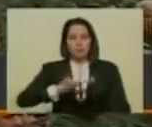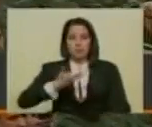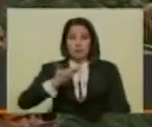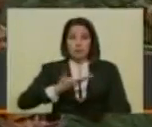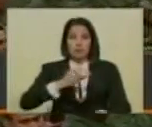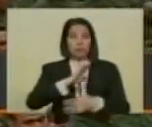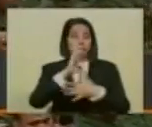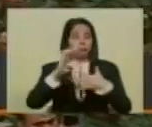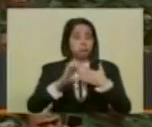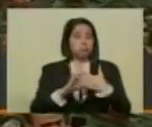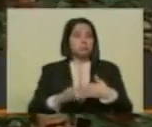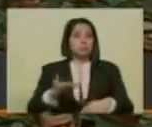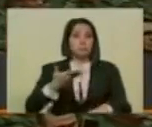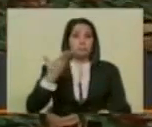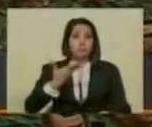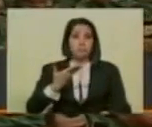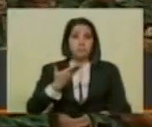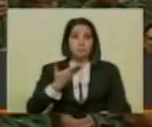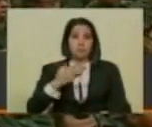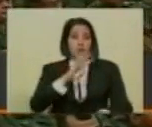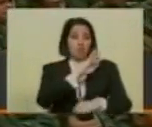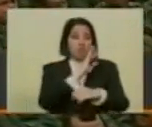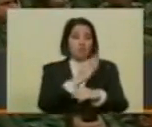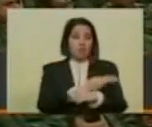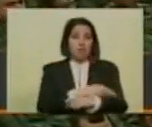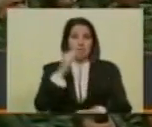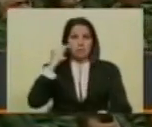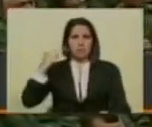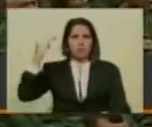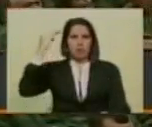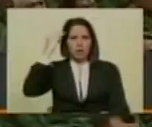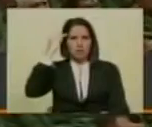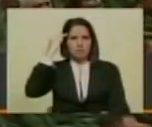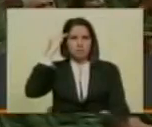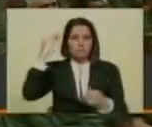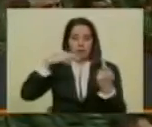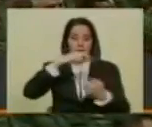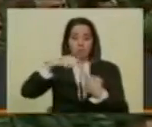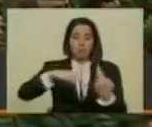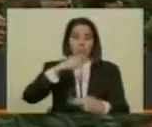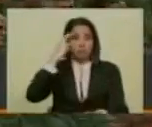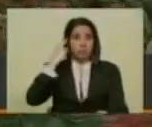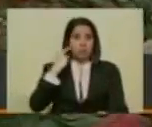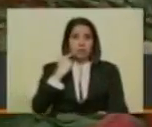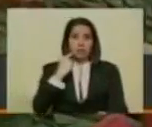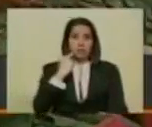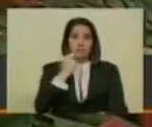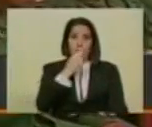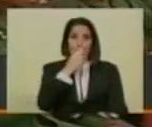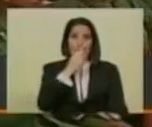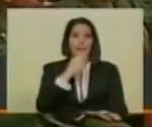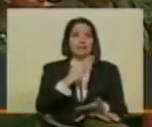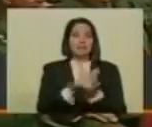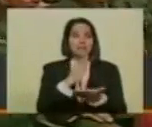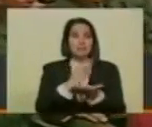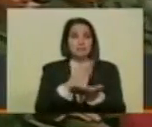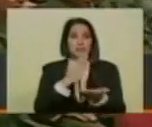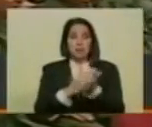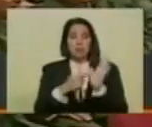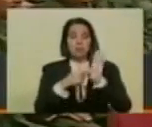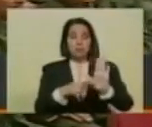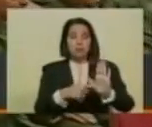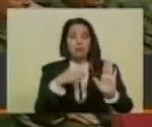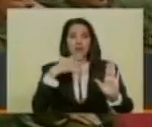elementos clave de la fortaleza moral de nuestra revolución bolivariana es que siempre actuamos con la